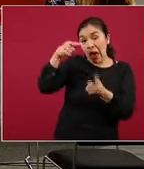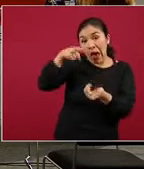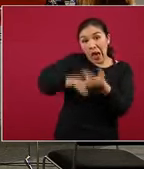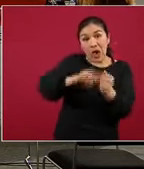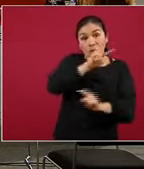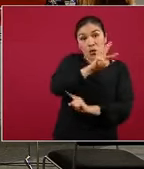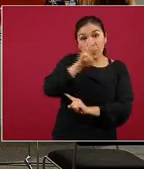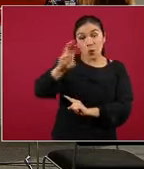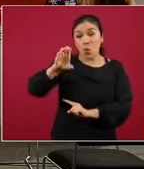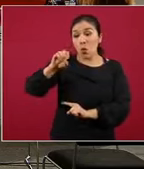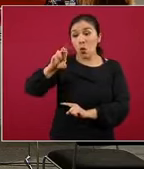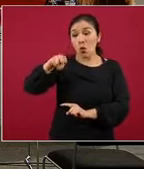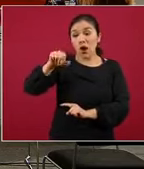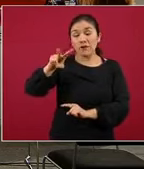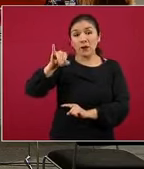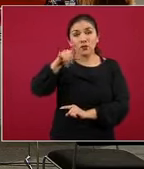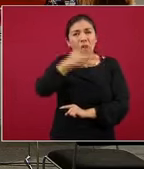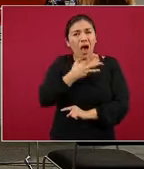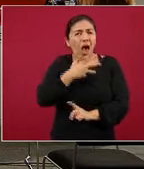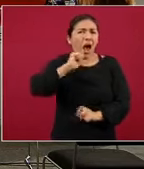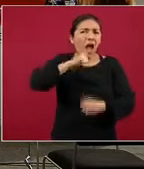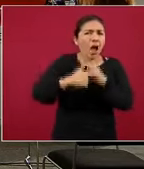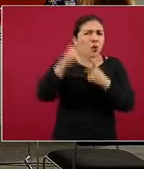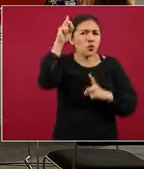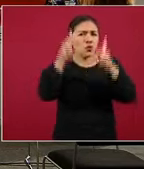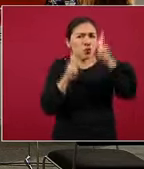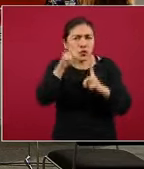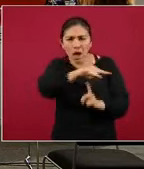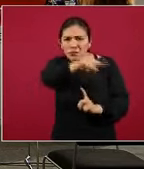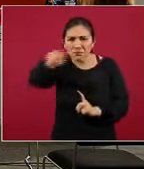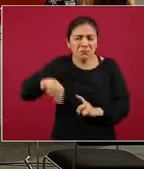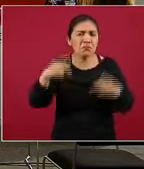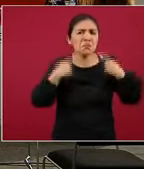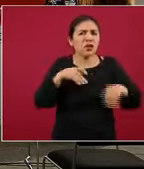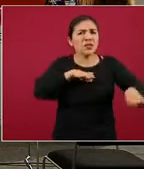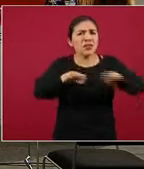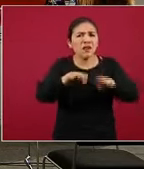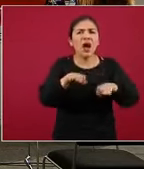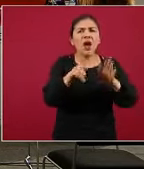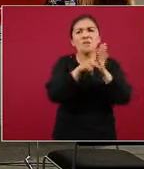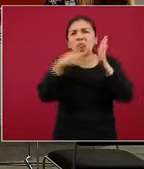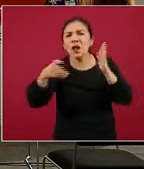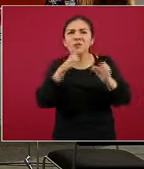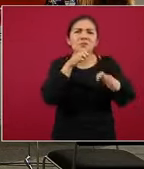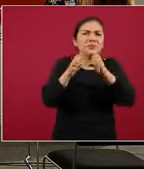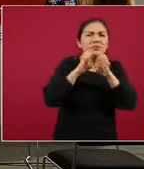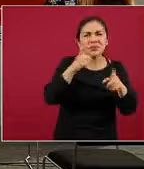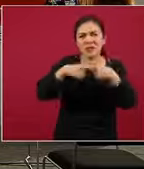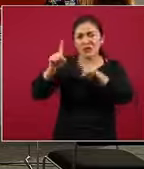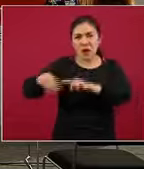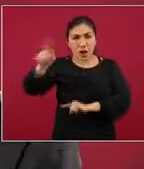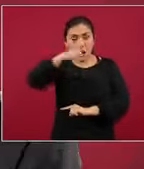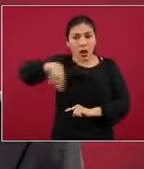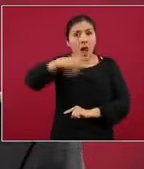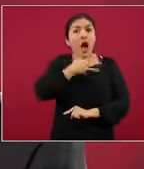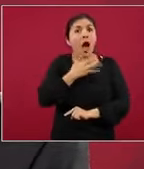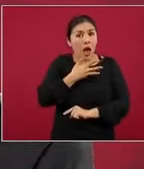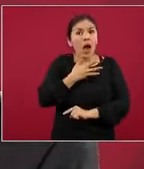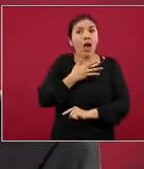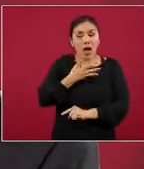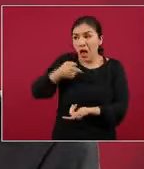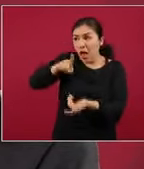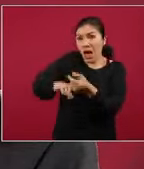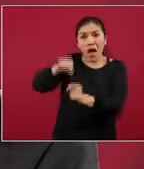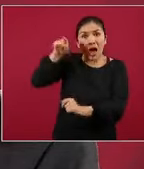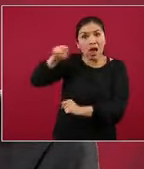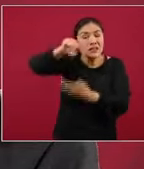coronavirus, recomendamos a toda la población cuando tengan dudas, periodistas también, reporteros, reporteras nacionales o extranjeros, hay un